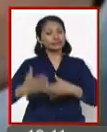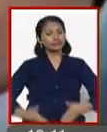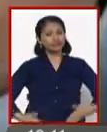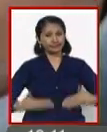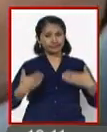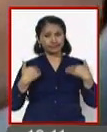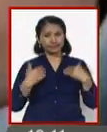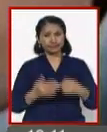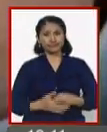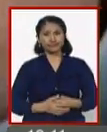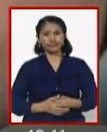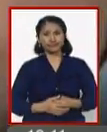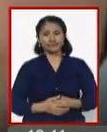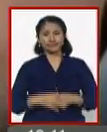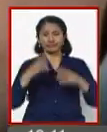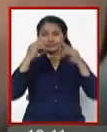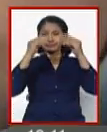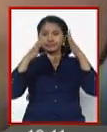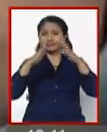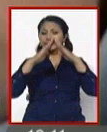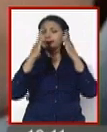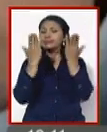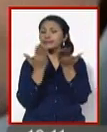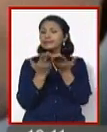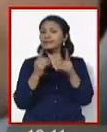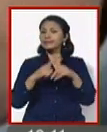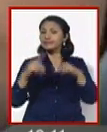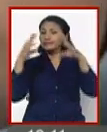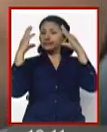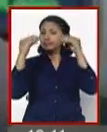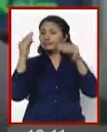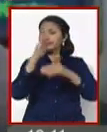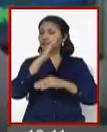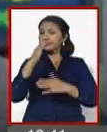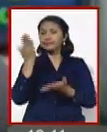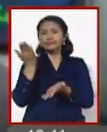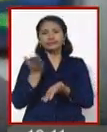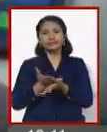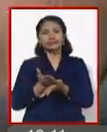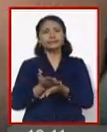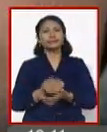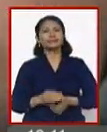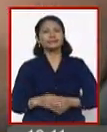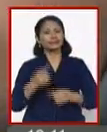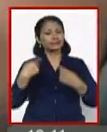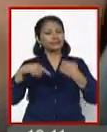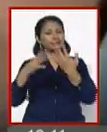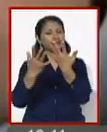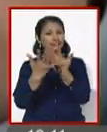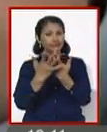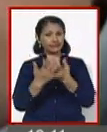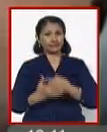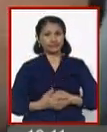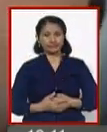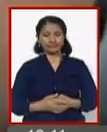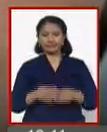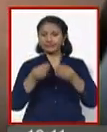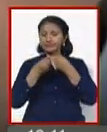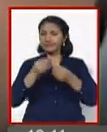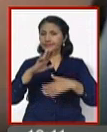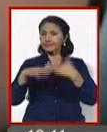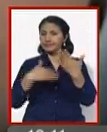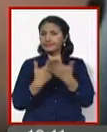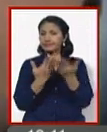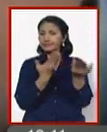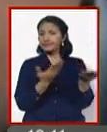vida, ha sido maestra de escuela, pero ahora no enseñará nunca más. Assad irá a la cárcel y perderá